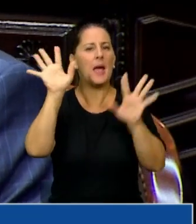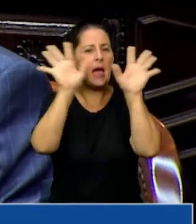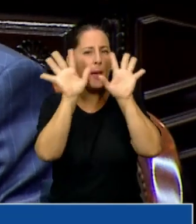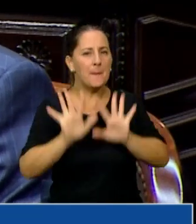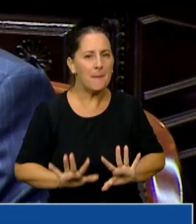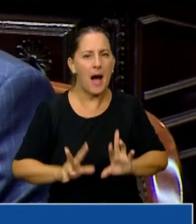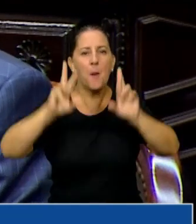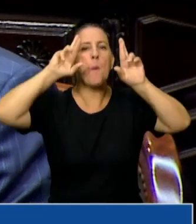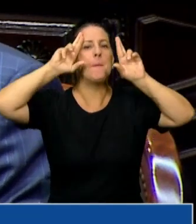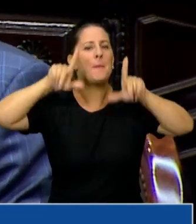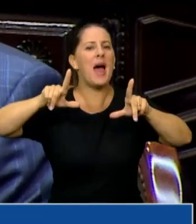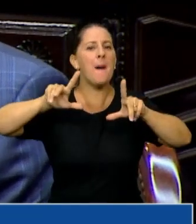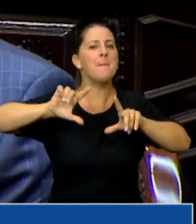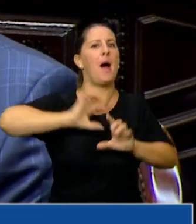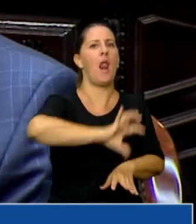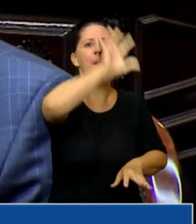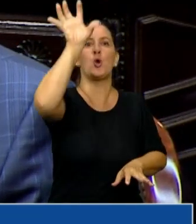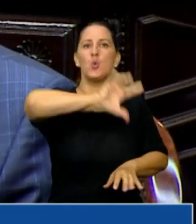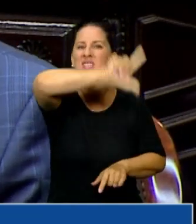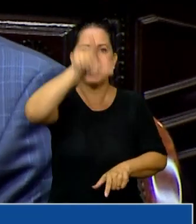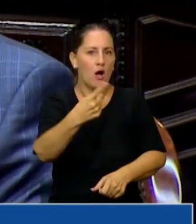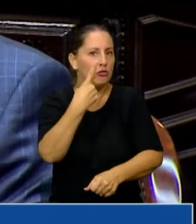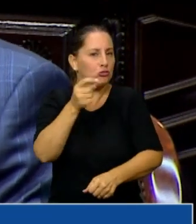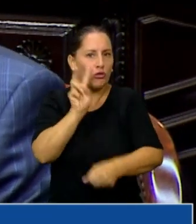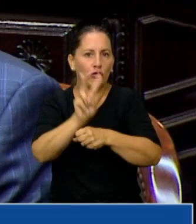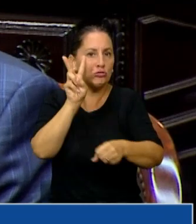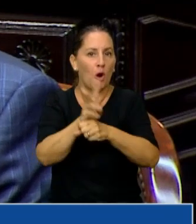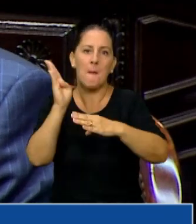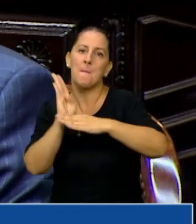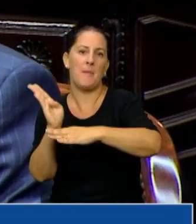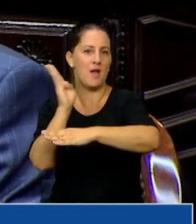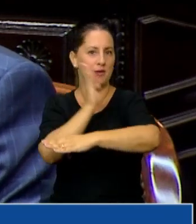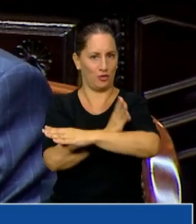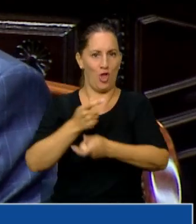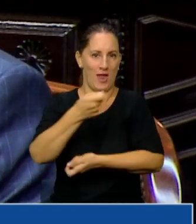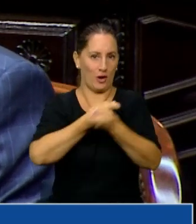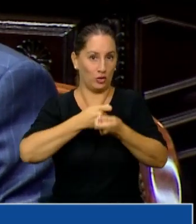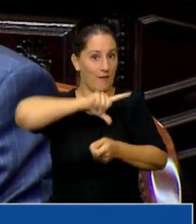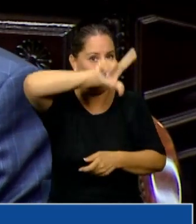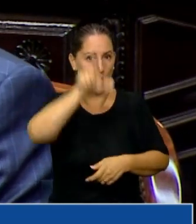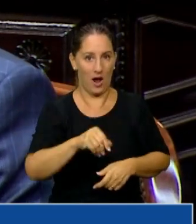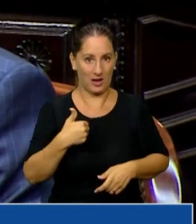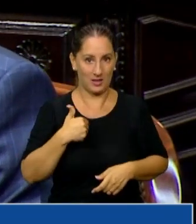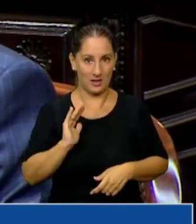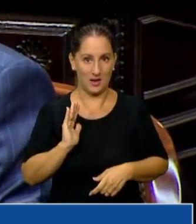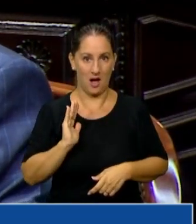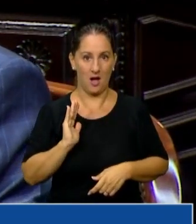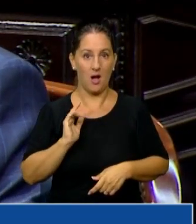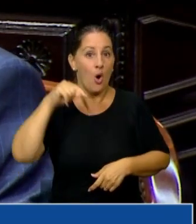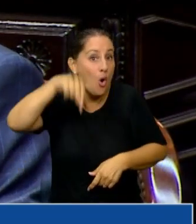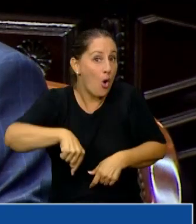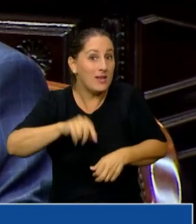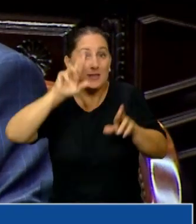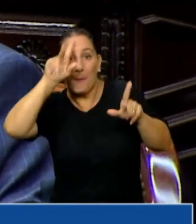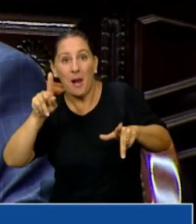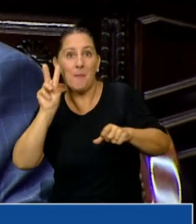que elabore un plan integral de control y de prevención del narcotráfico. Hoy no lo